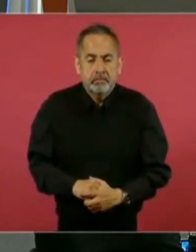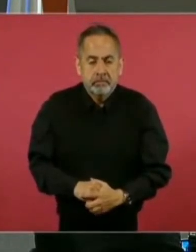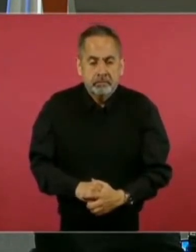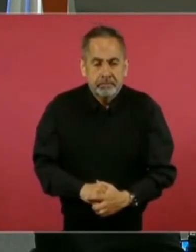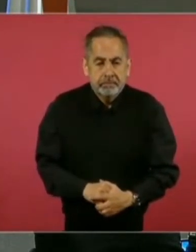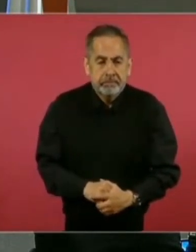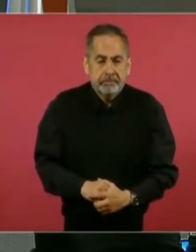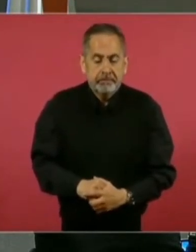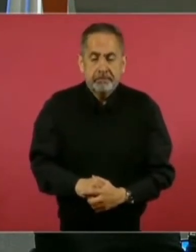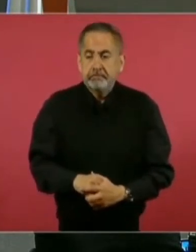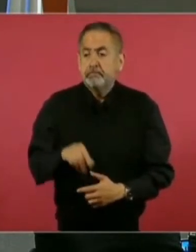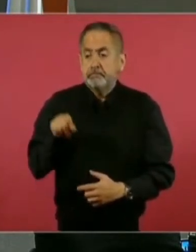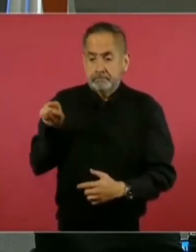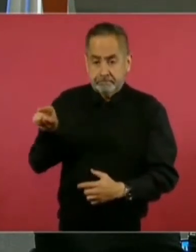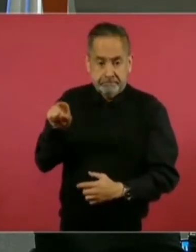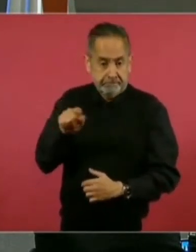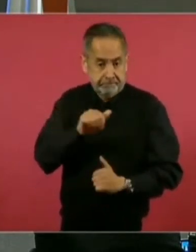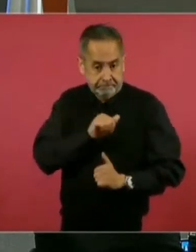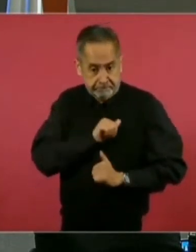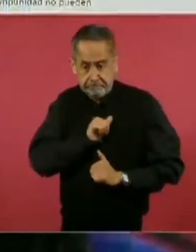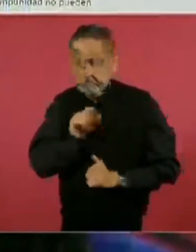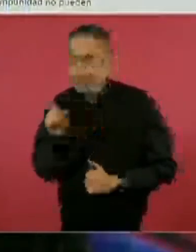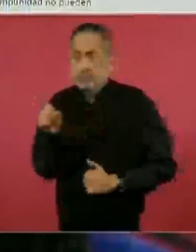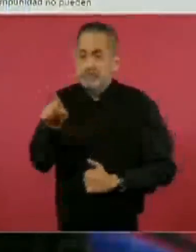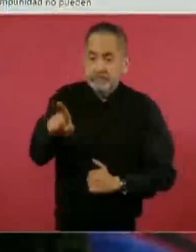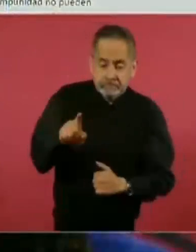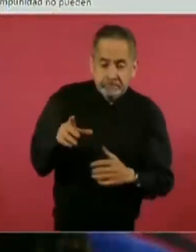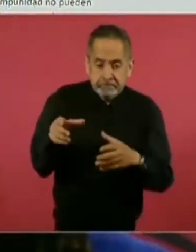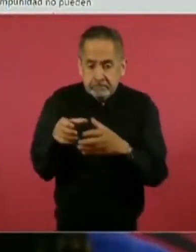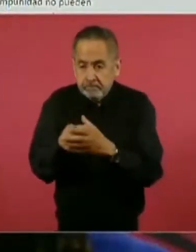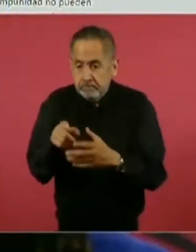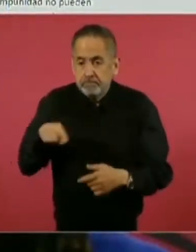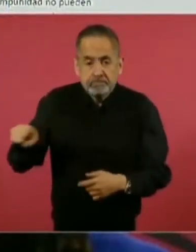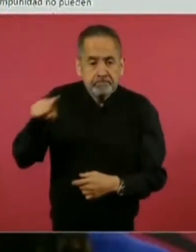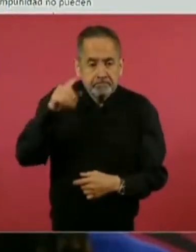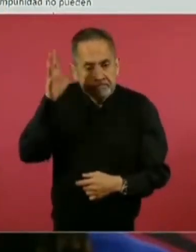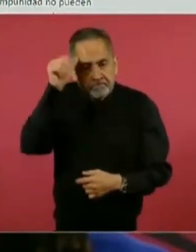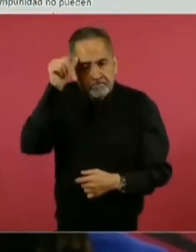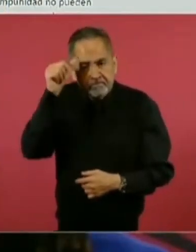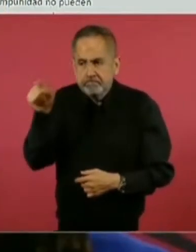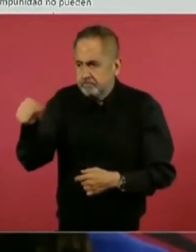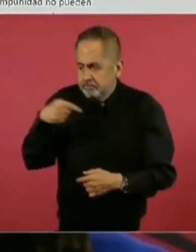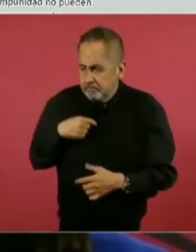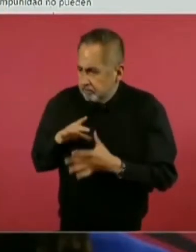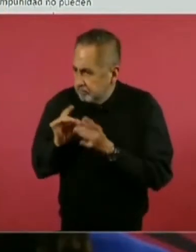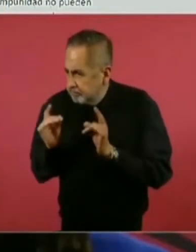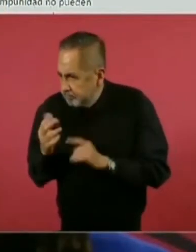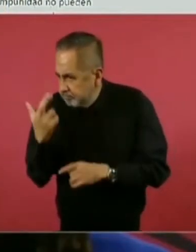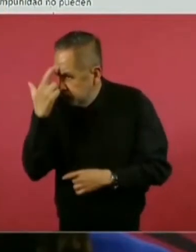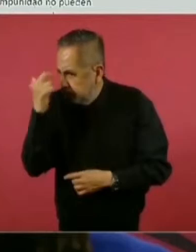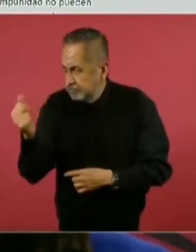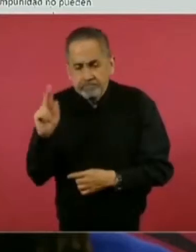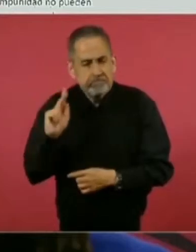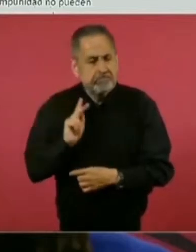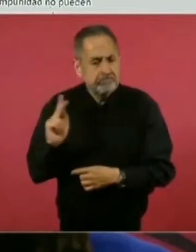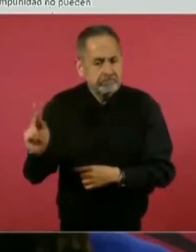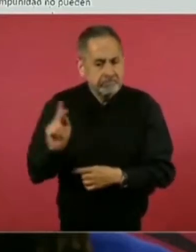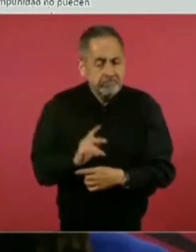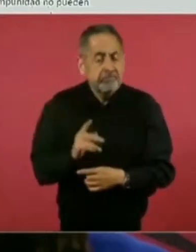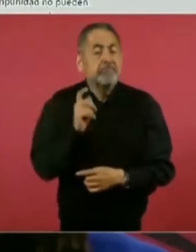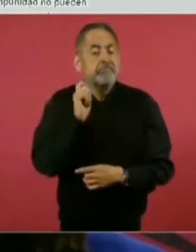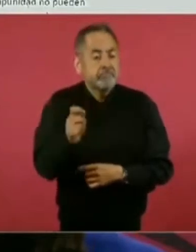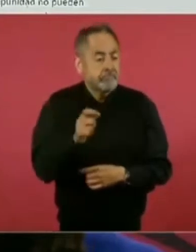Estos mandos y los oficiales coinciden conmigo en que la violación de